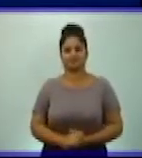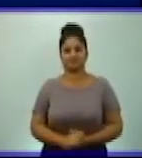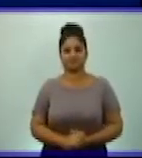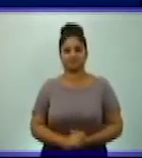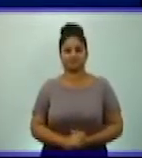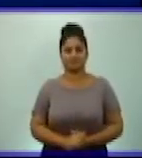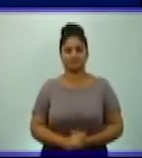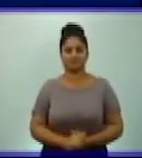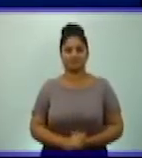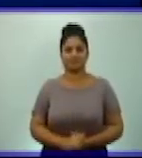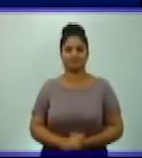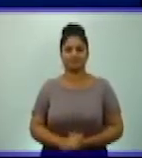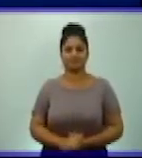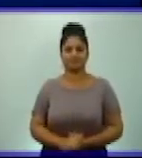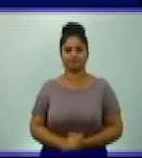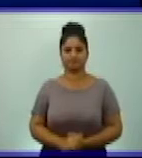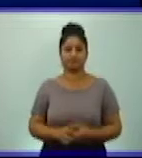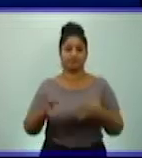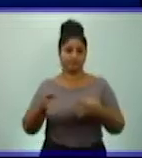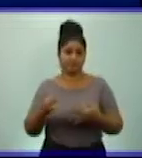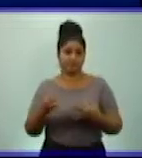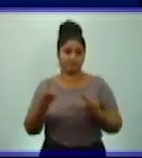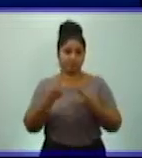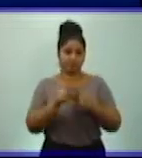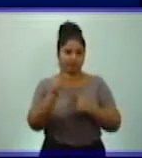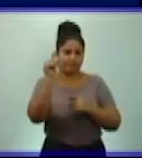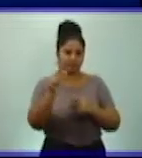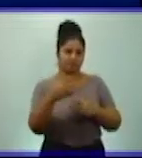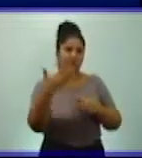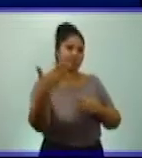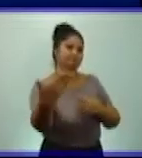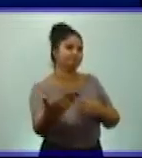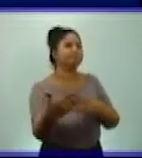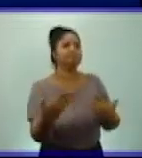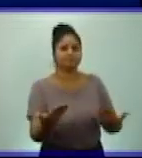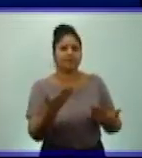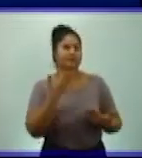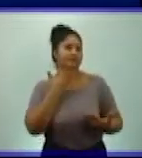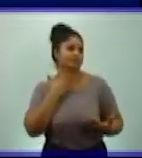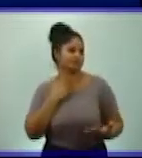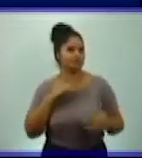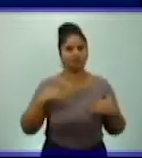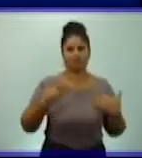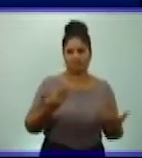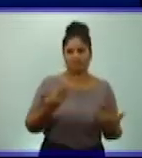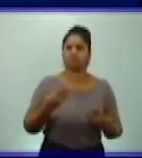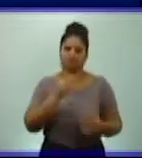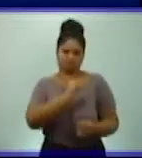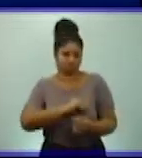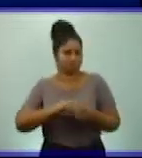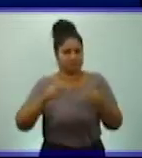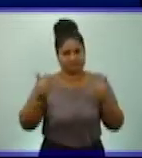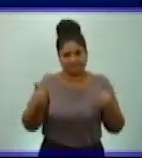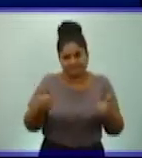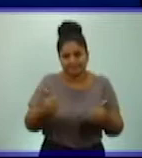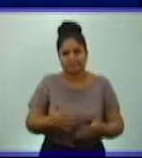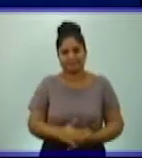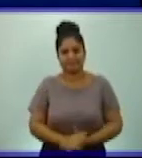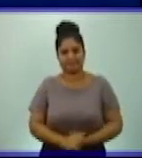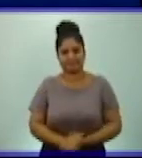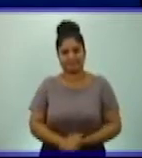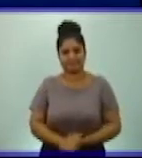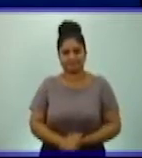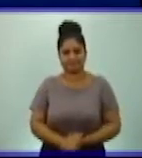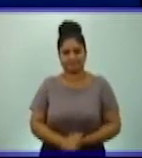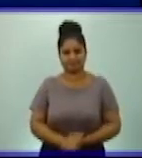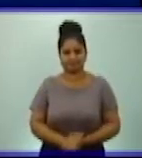que le aporta sentirse a plenitud, placer. Entonces, este mi bien, fíjese que está entre comas en